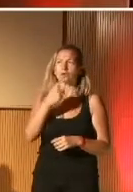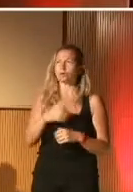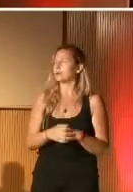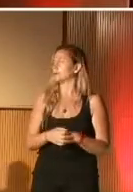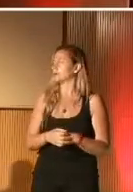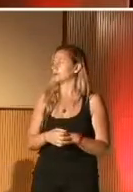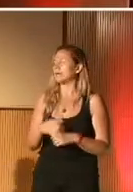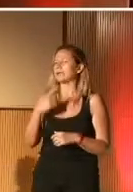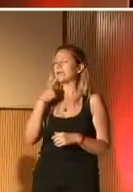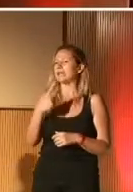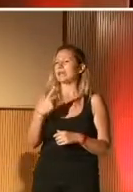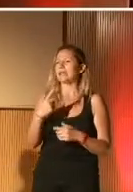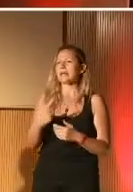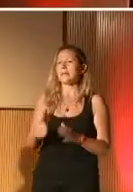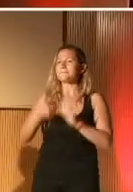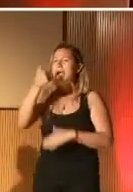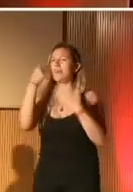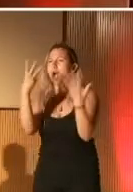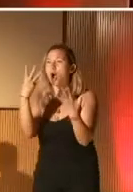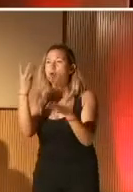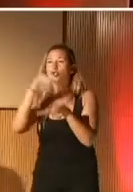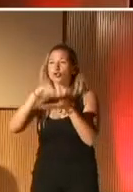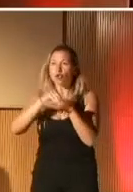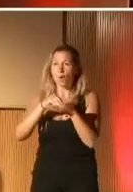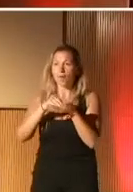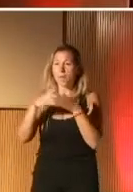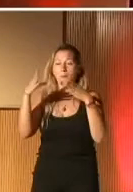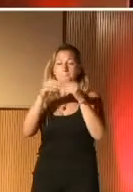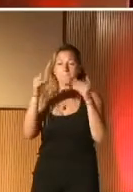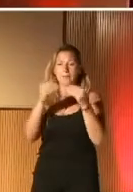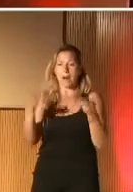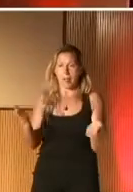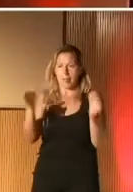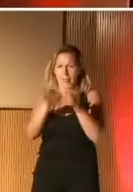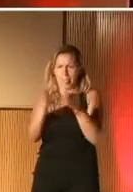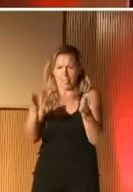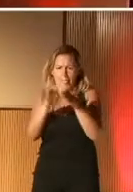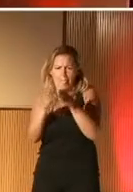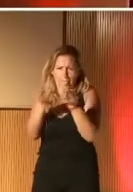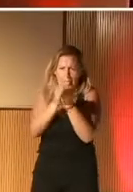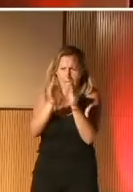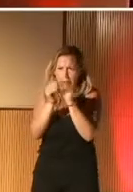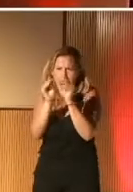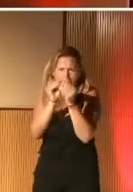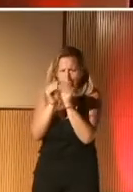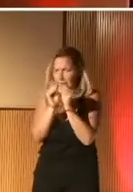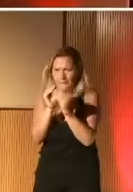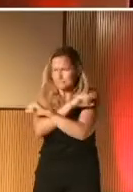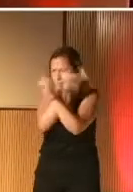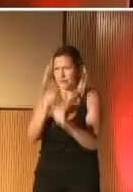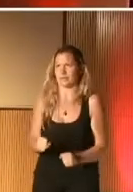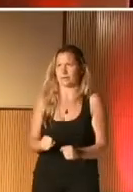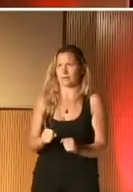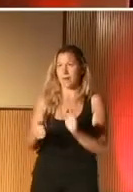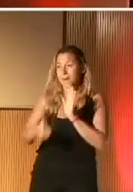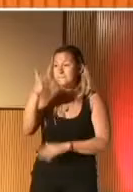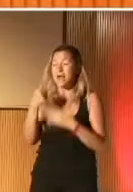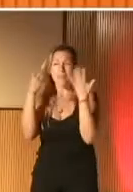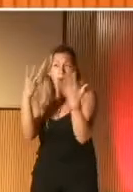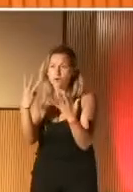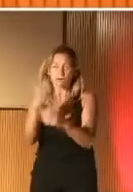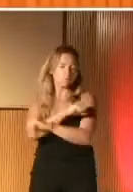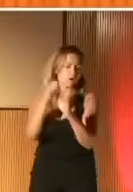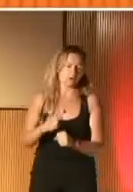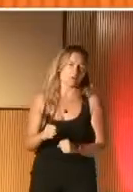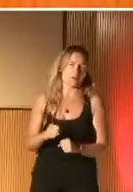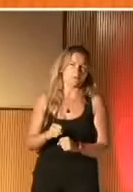que más de 8 veces es imposible doblar un trozo de papel. Da igual lo grande o chico que sea o lo fino que lo elija. Más de 8 veces es imposible. En Internet